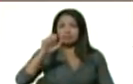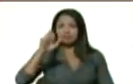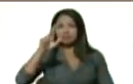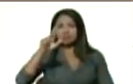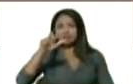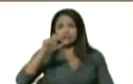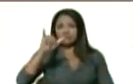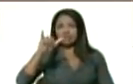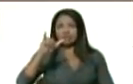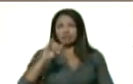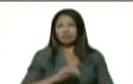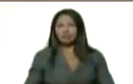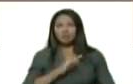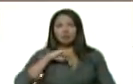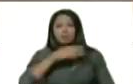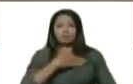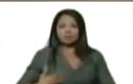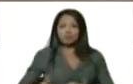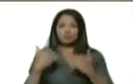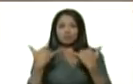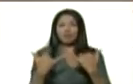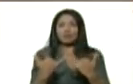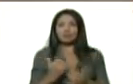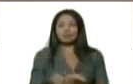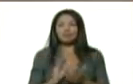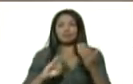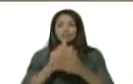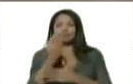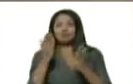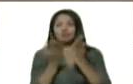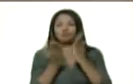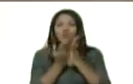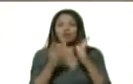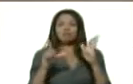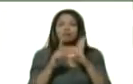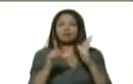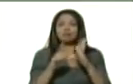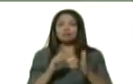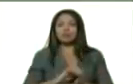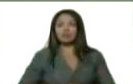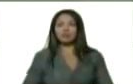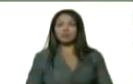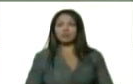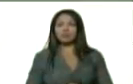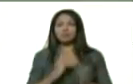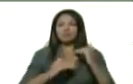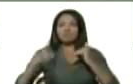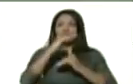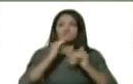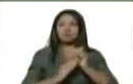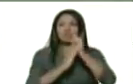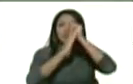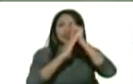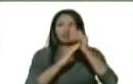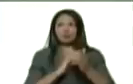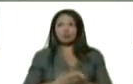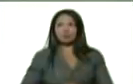Angerly Cueva, mira, nuestra presidenta, ¿vale? De la Federación de Estudiantes de Educación Media. Máximo liderazgo.